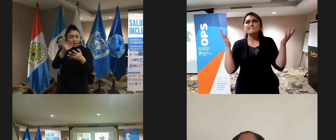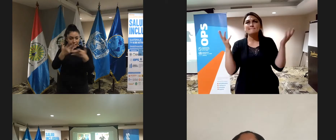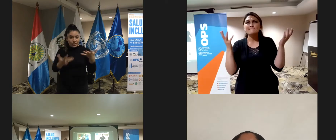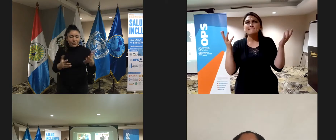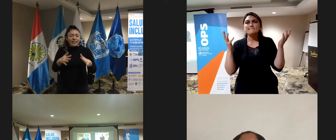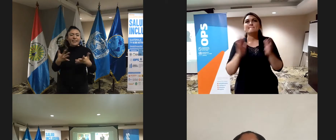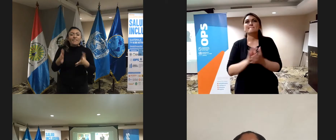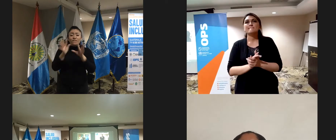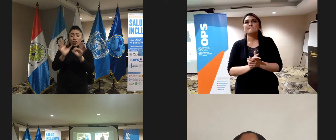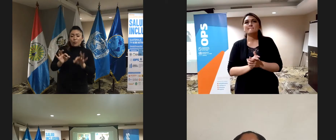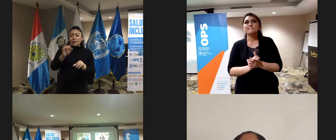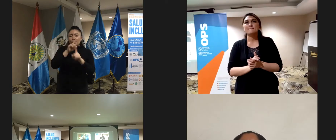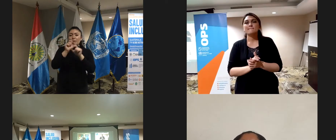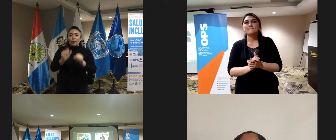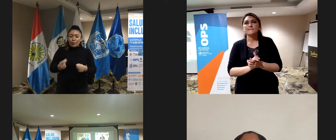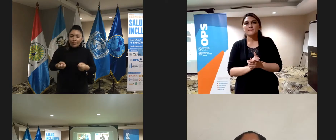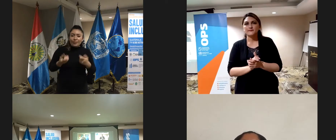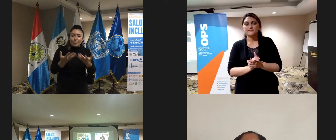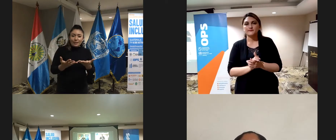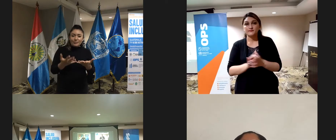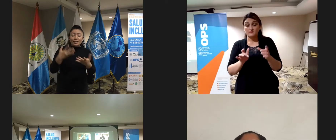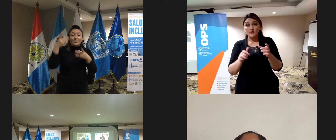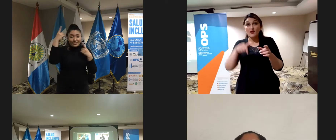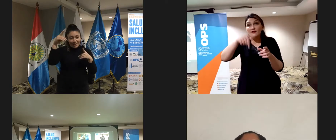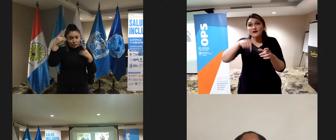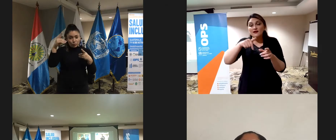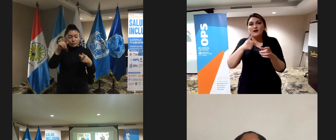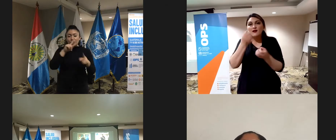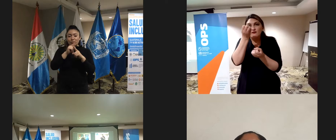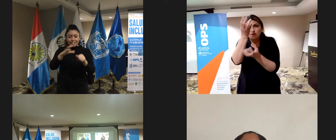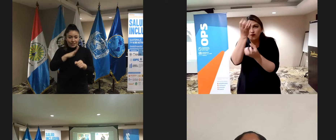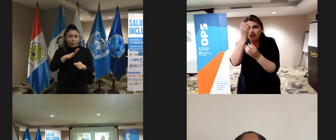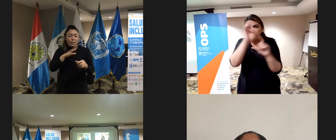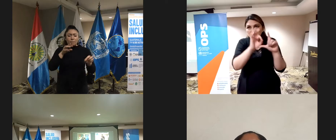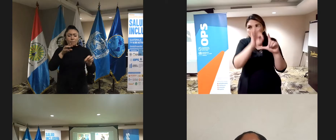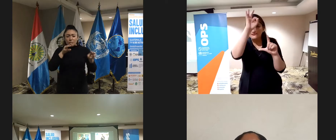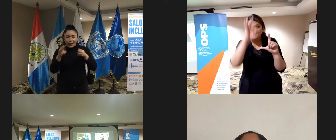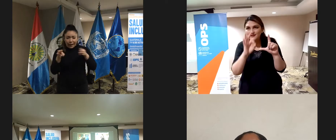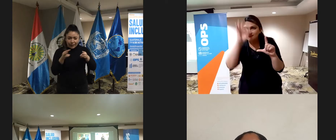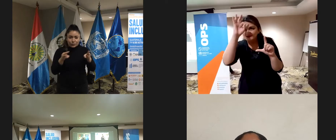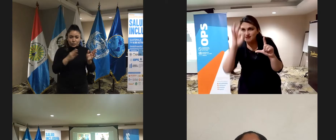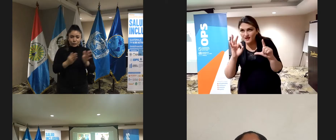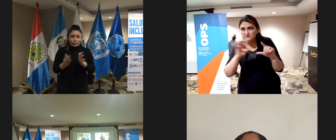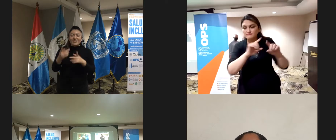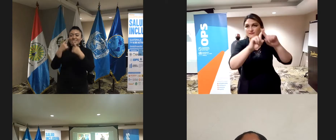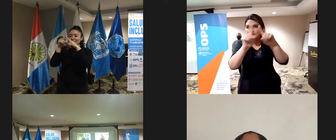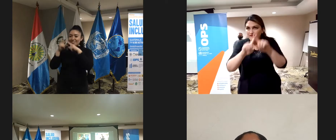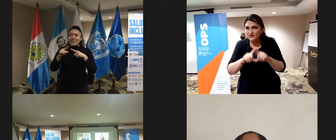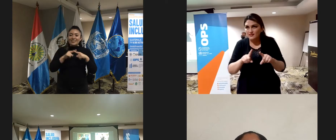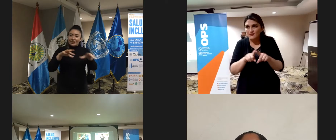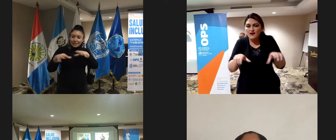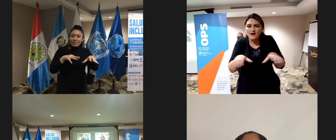qué manera y de qué forma los datos que obtenemos y manejamos en las diferentes